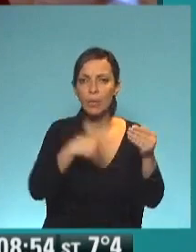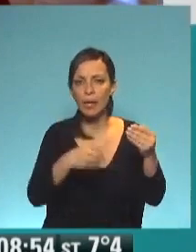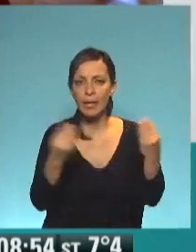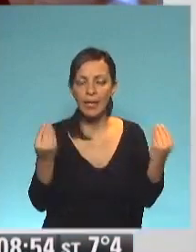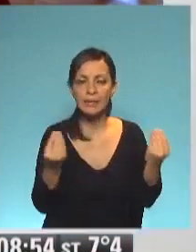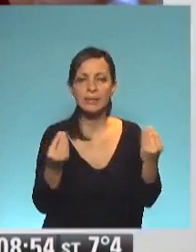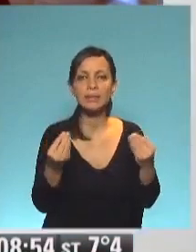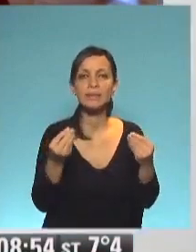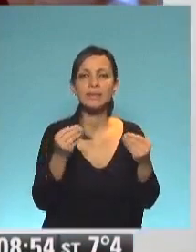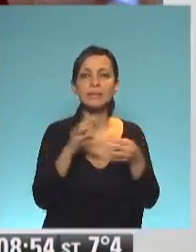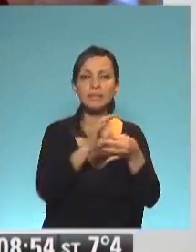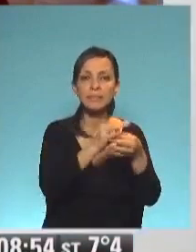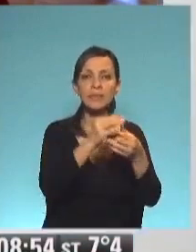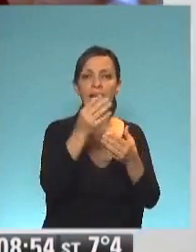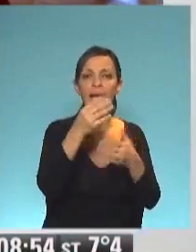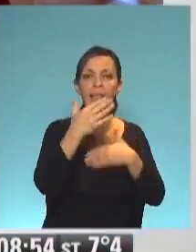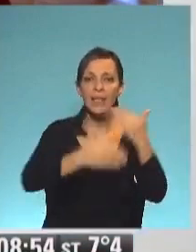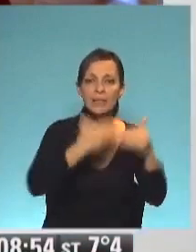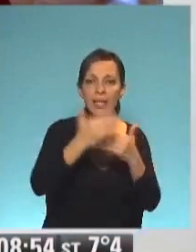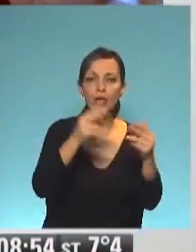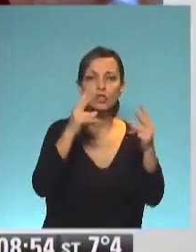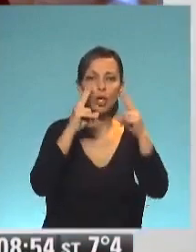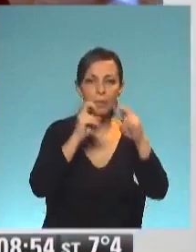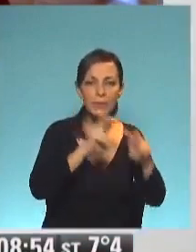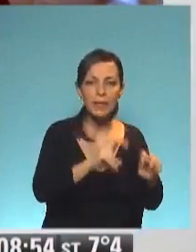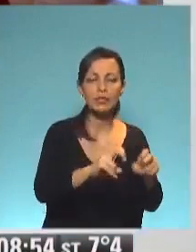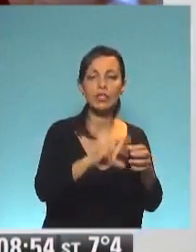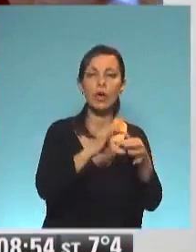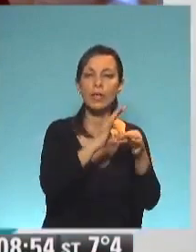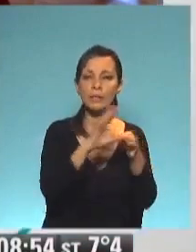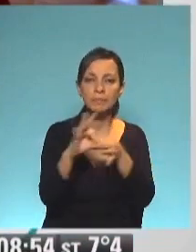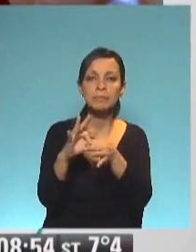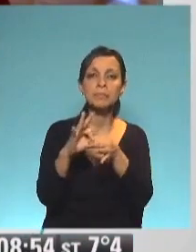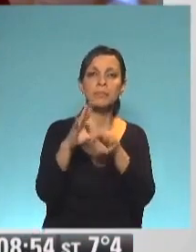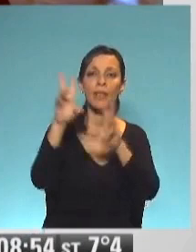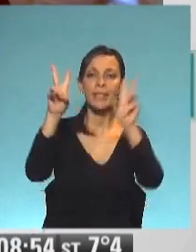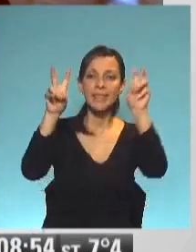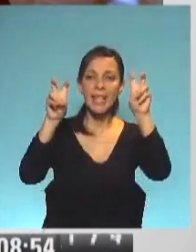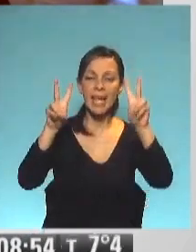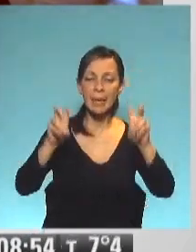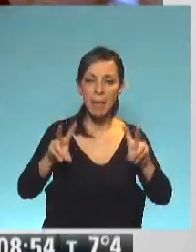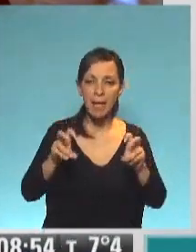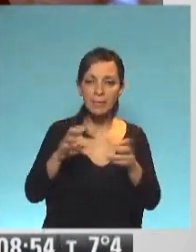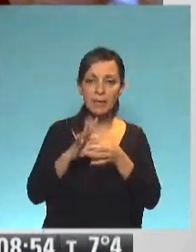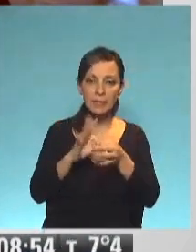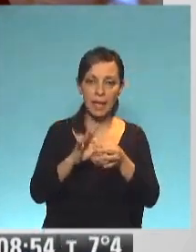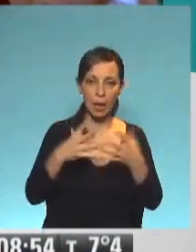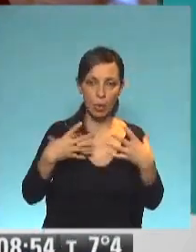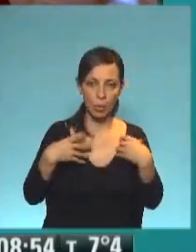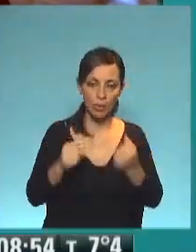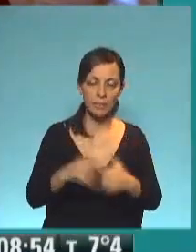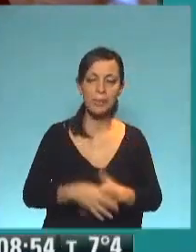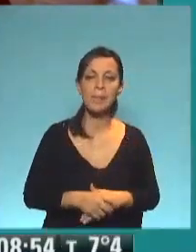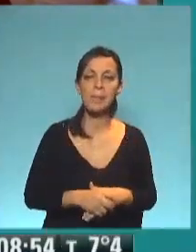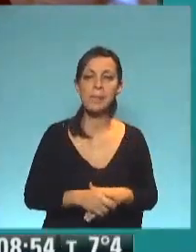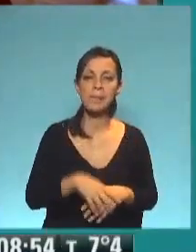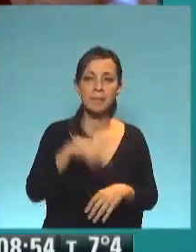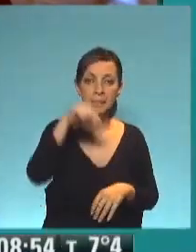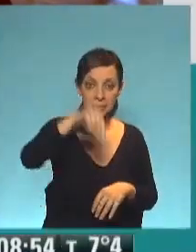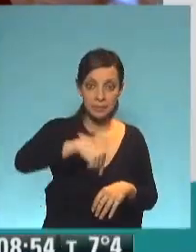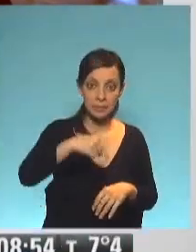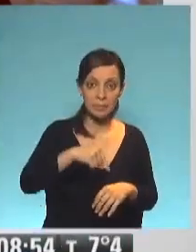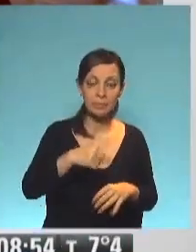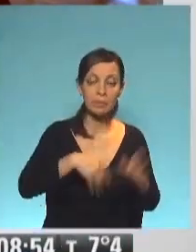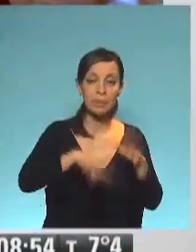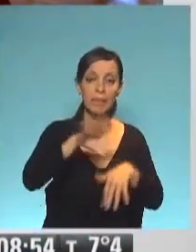que tenga que ver con desarrollo e investigación relacionado con temas específicos de salud. Actualmente lo